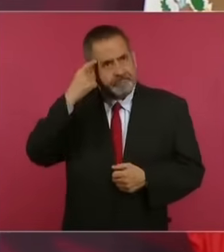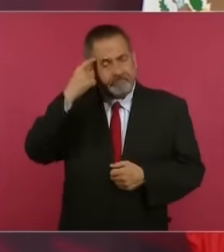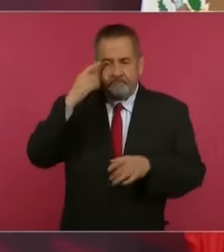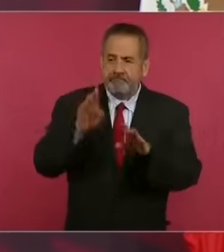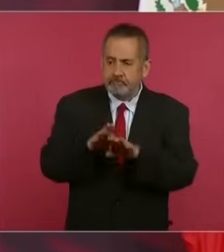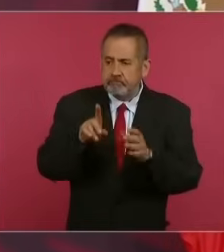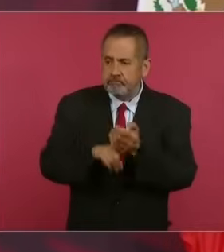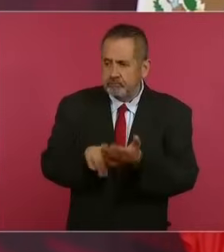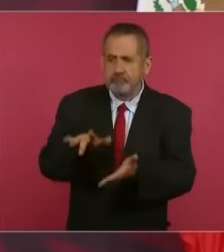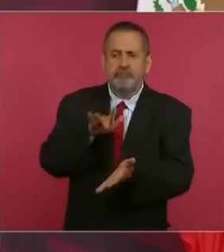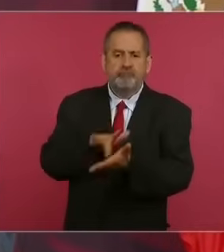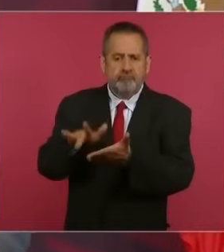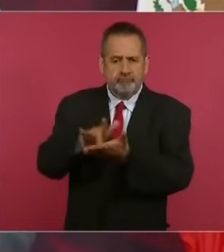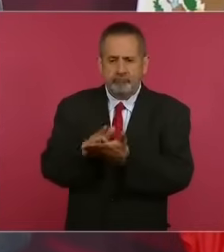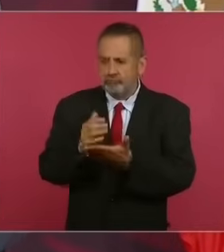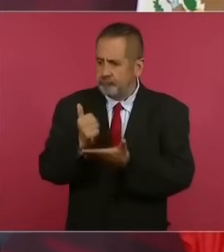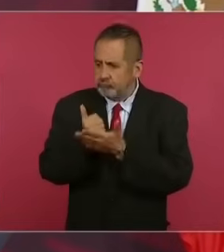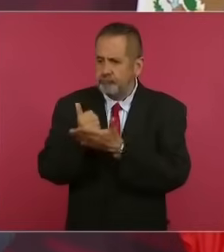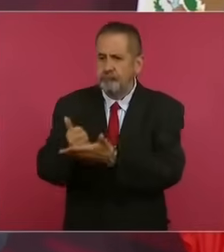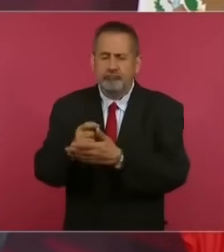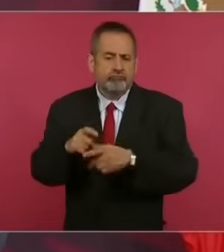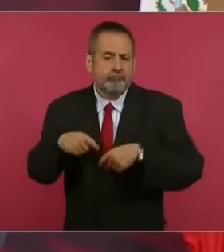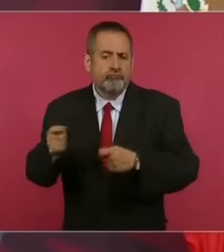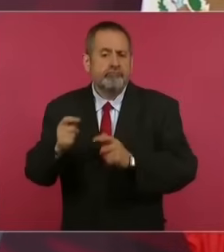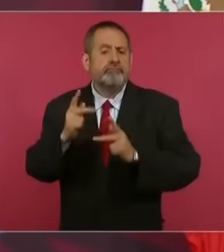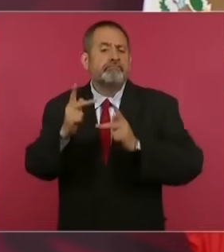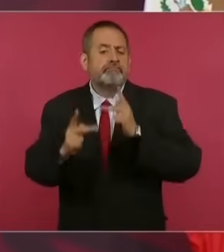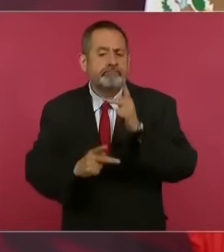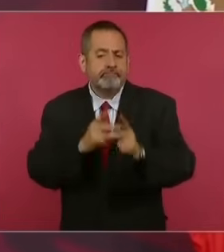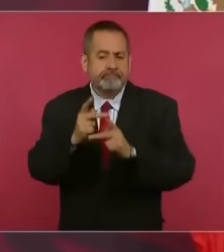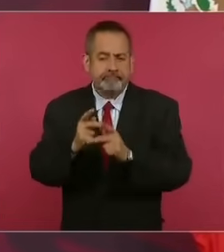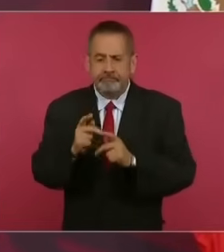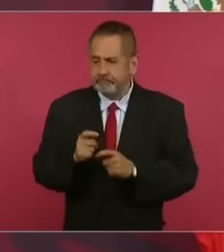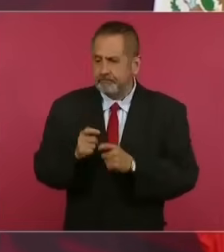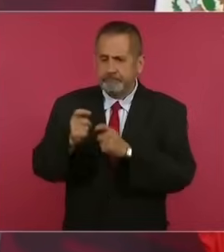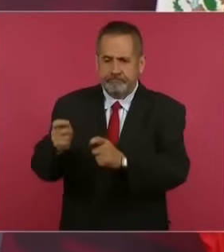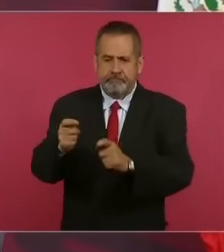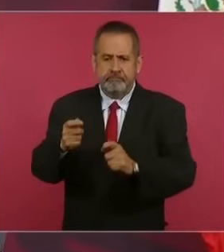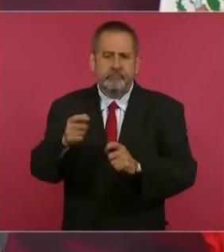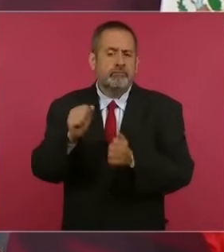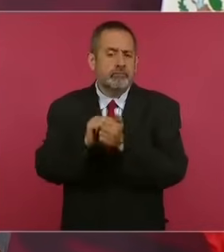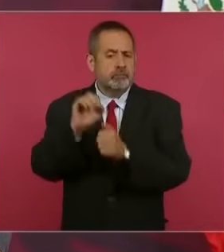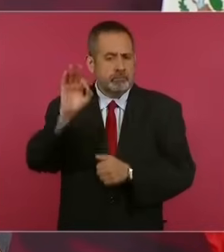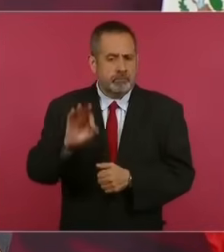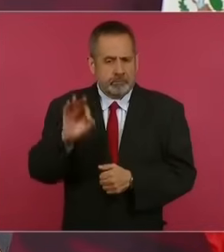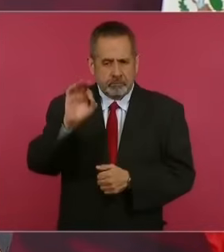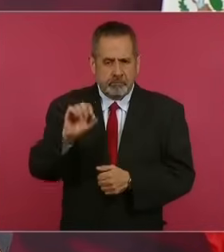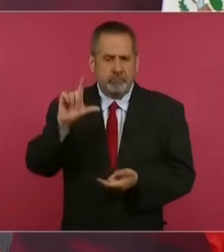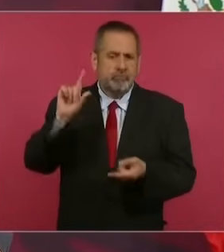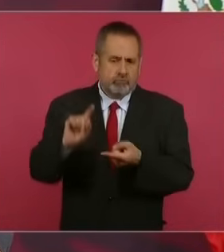ser beneficiados con créditos baratos,